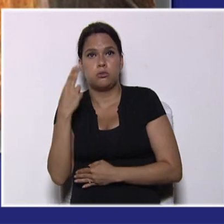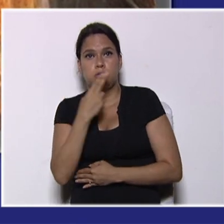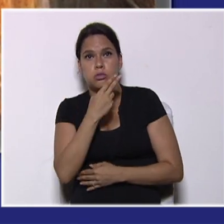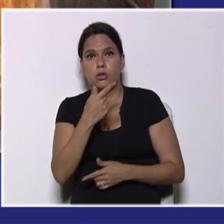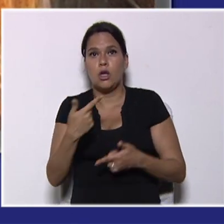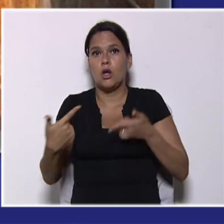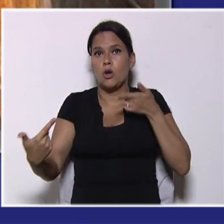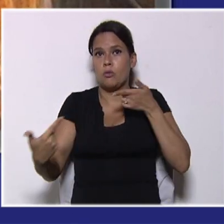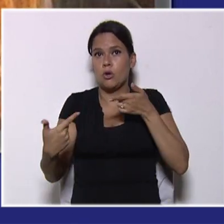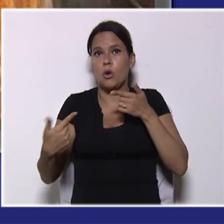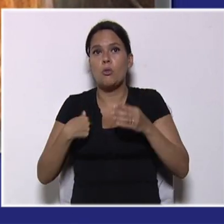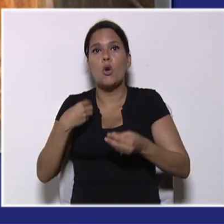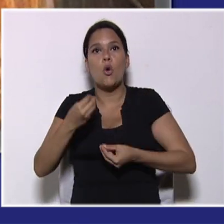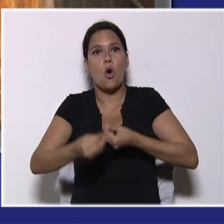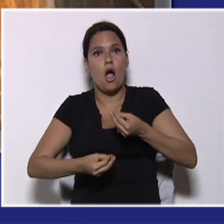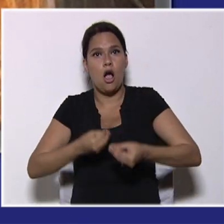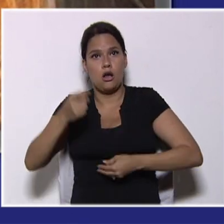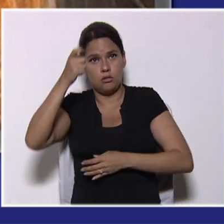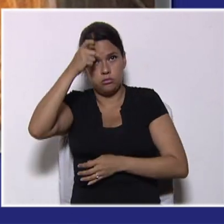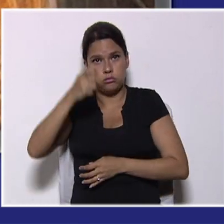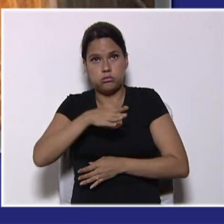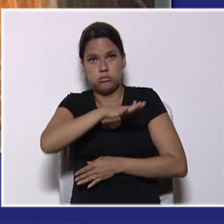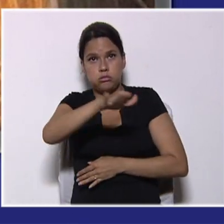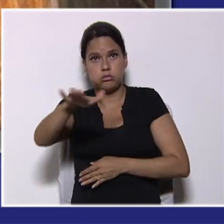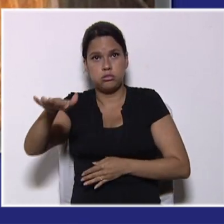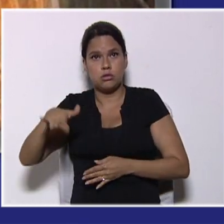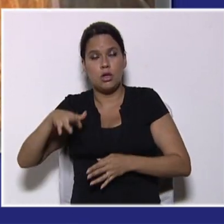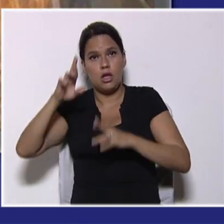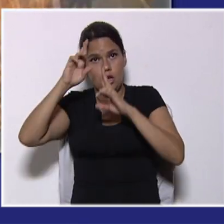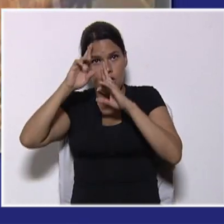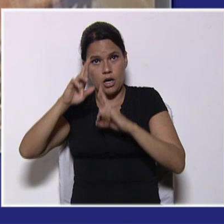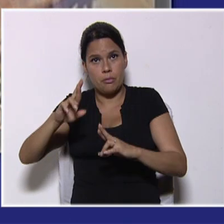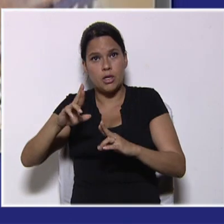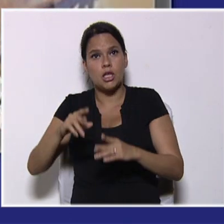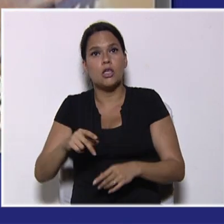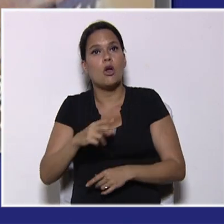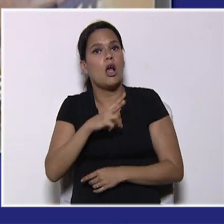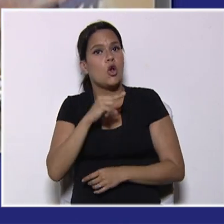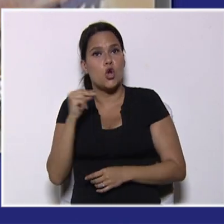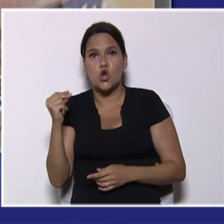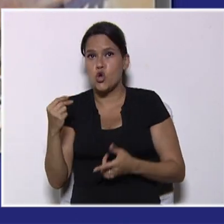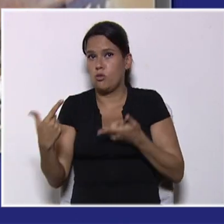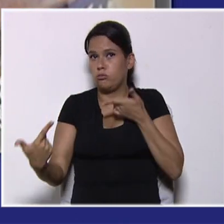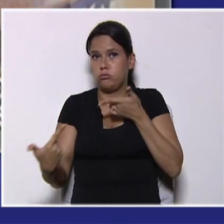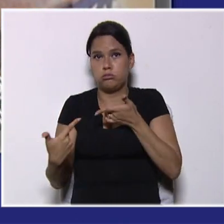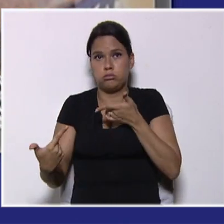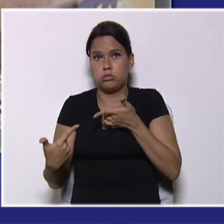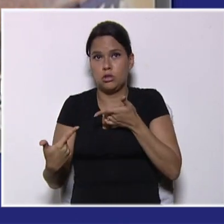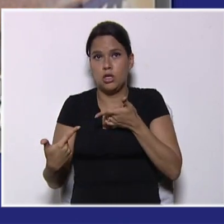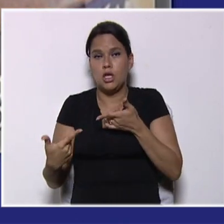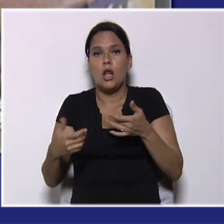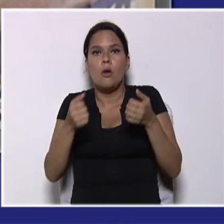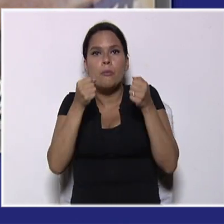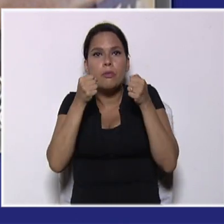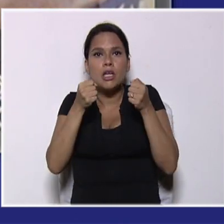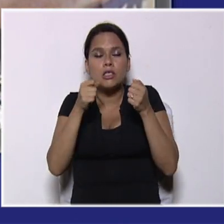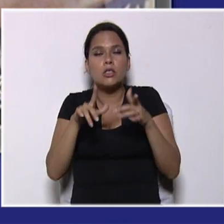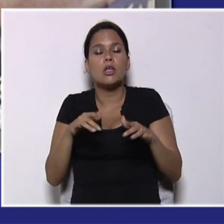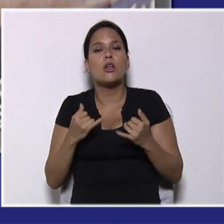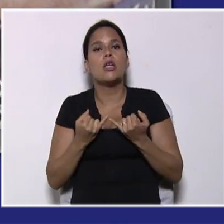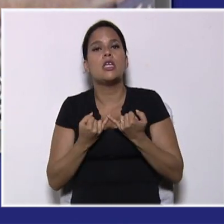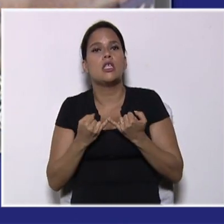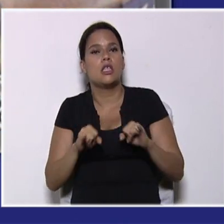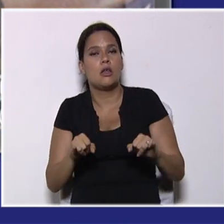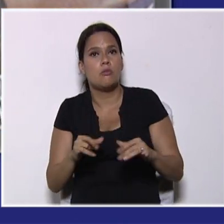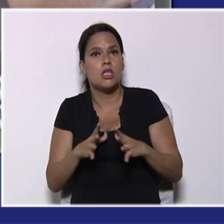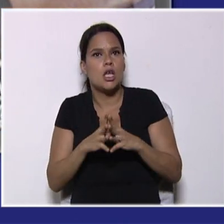hacen los pueblos civilizados, respetando a los no combatientes, el canje de prisioneros y acabar